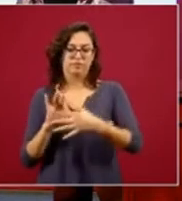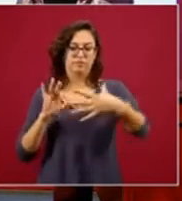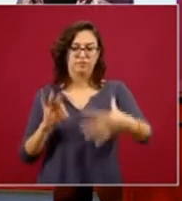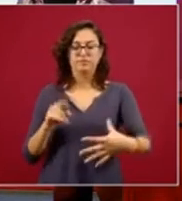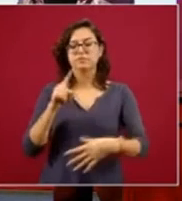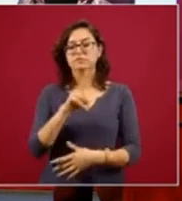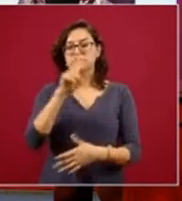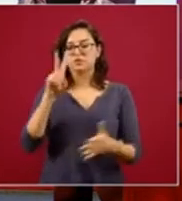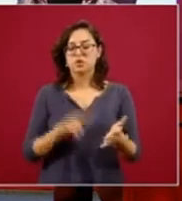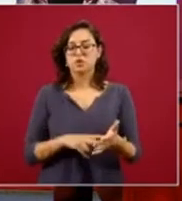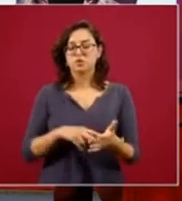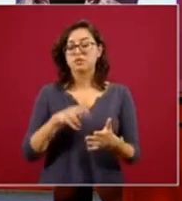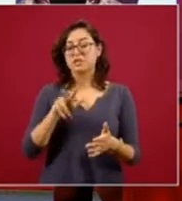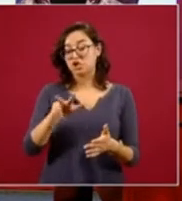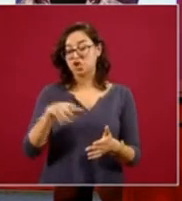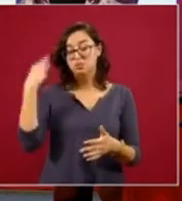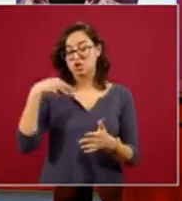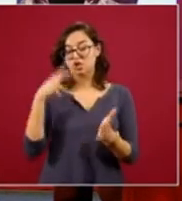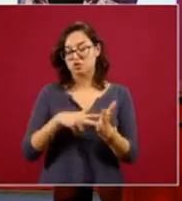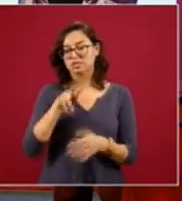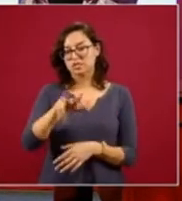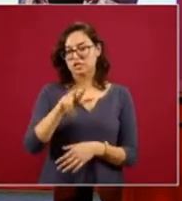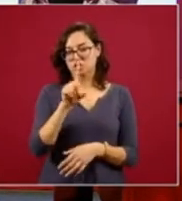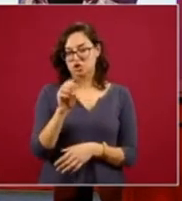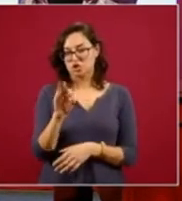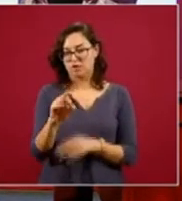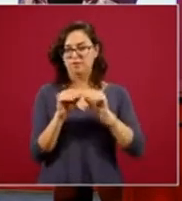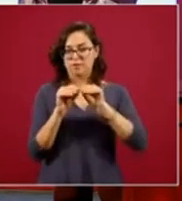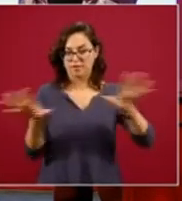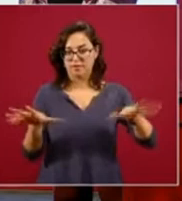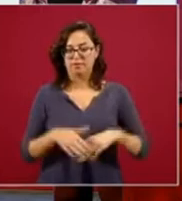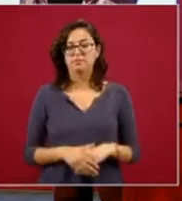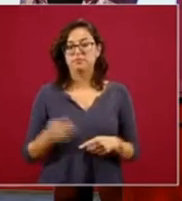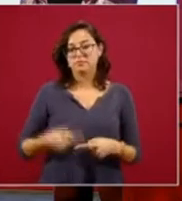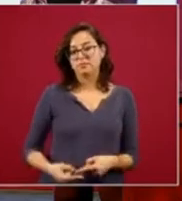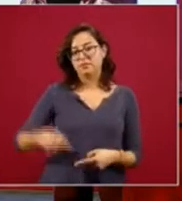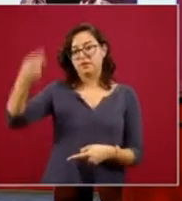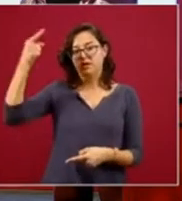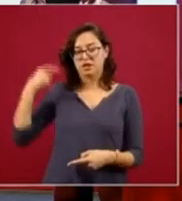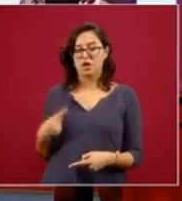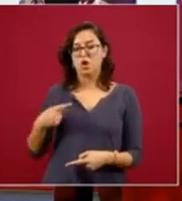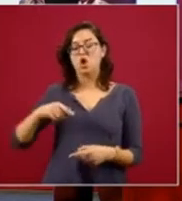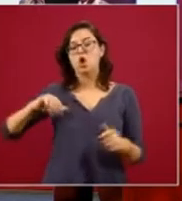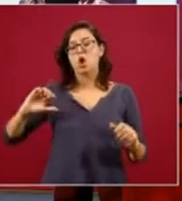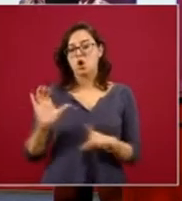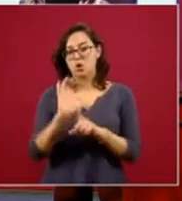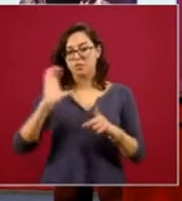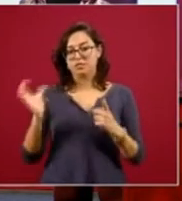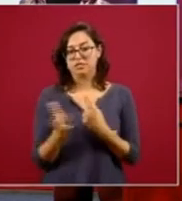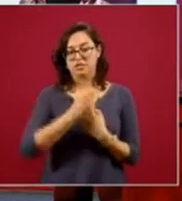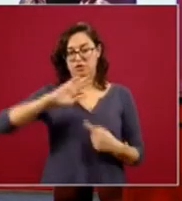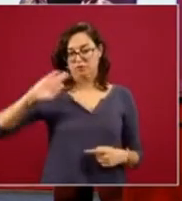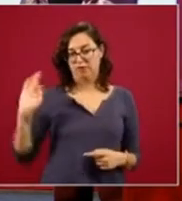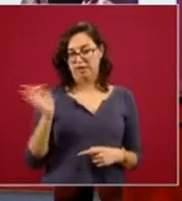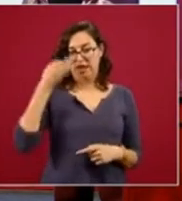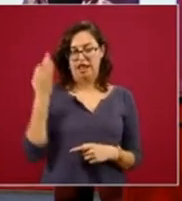el 18 de mayo de 2018 en el Diario Oficial de la Federación. Su antecedente inmediato es la Comisión Federal de Mejora Regulatoria